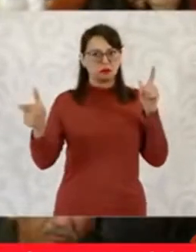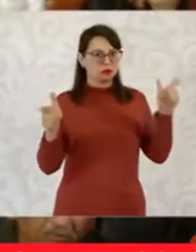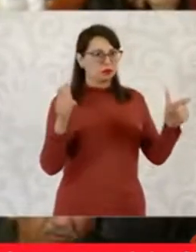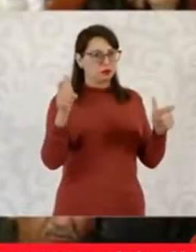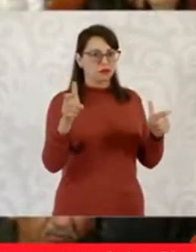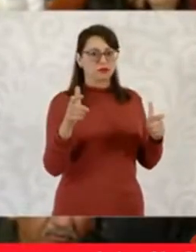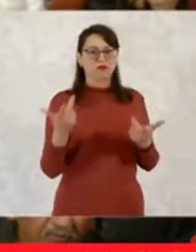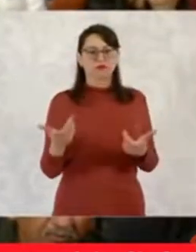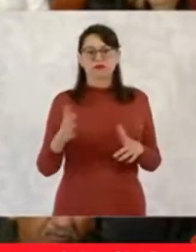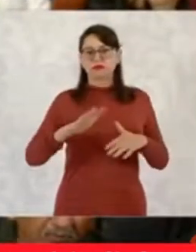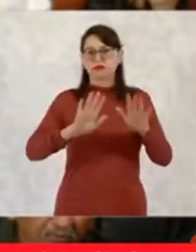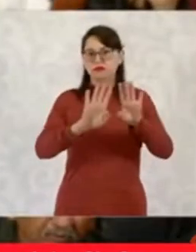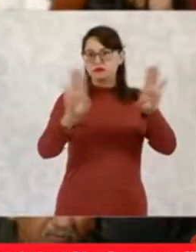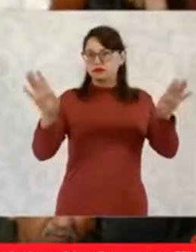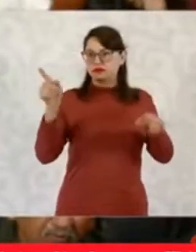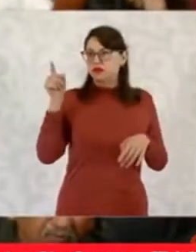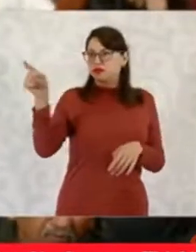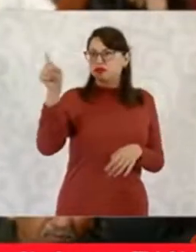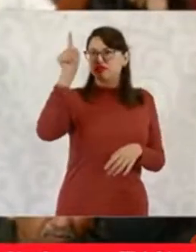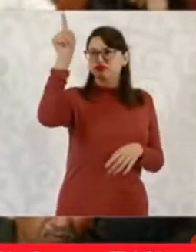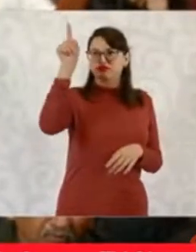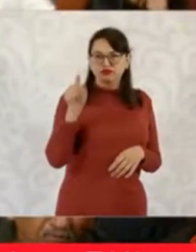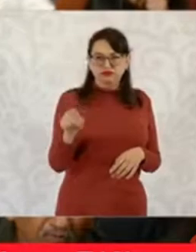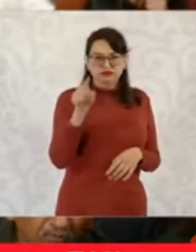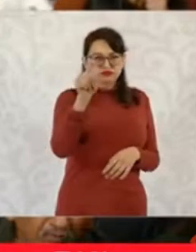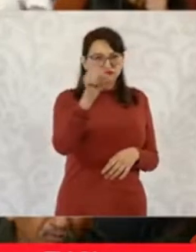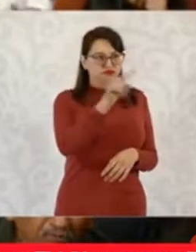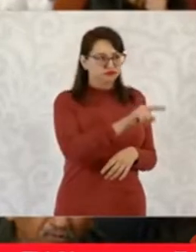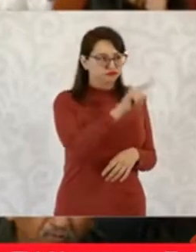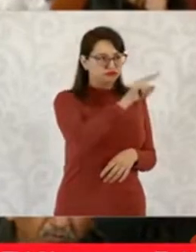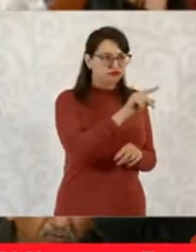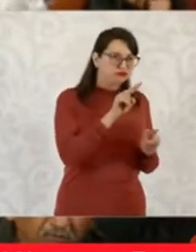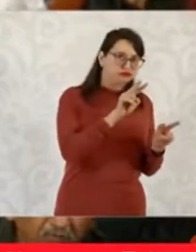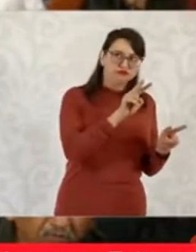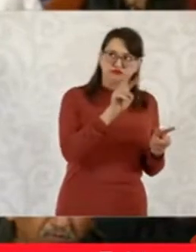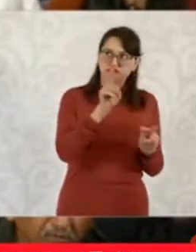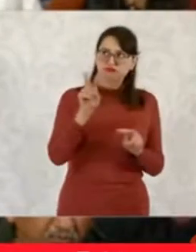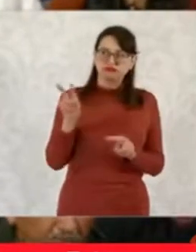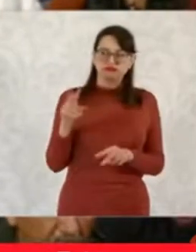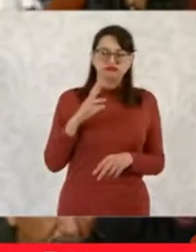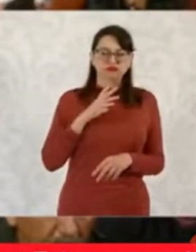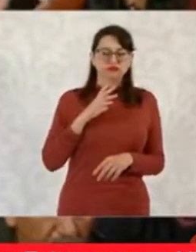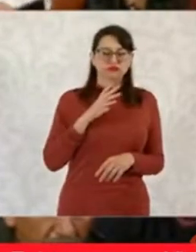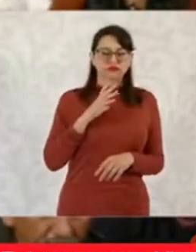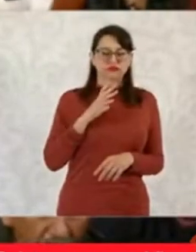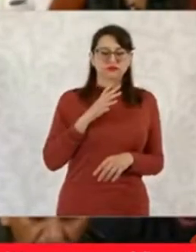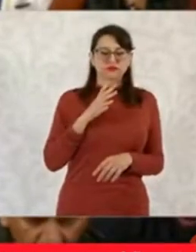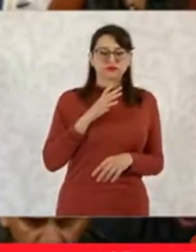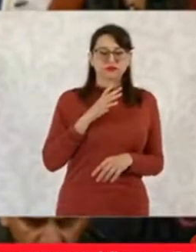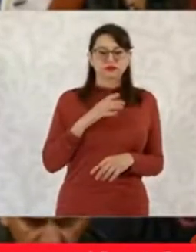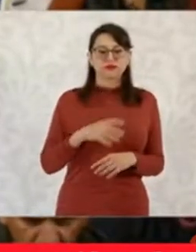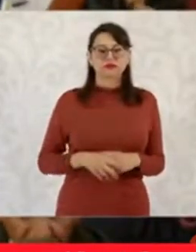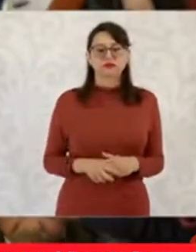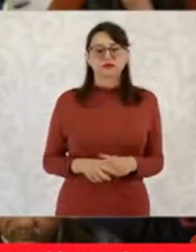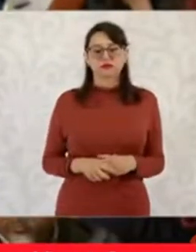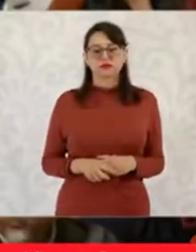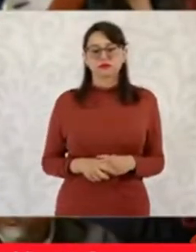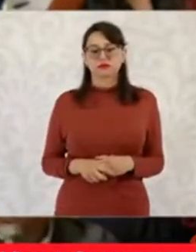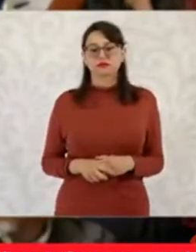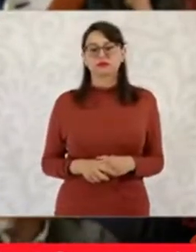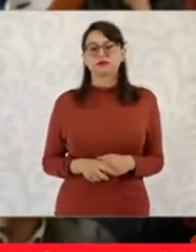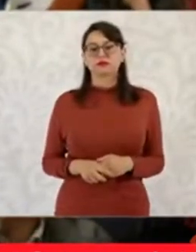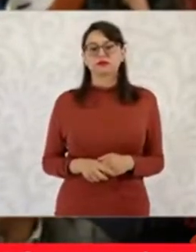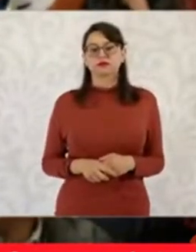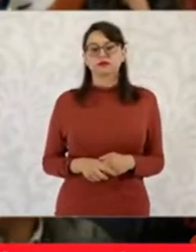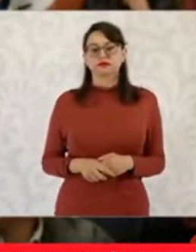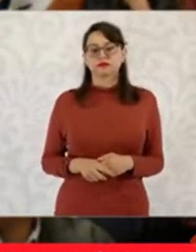que todo indica en ese lugar, se veían perforadas de esa manera. Había un padre que también me llamó la